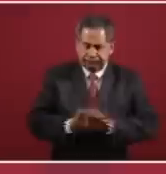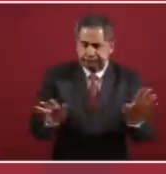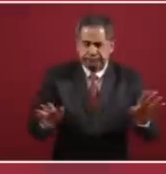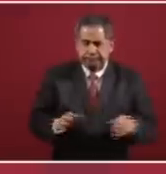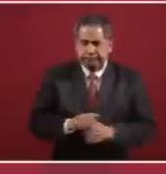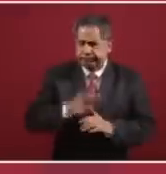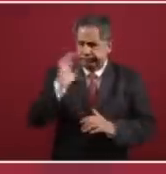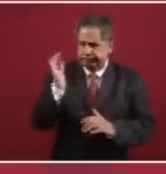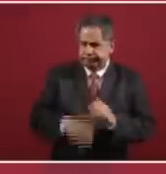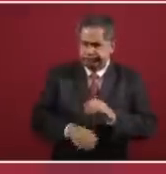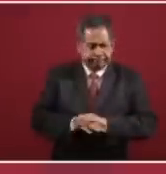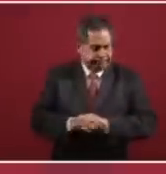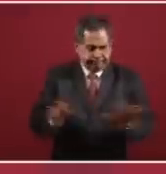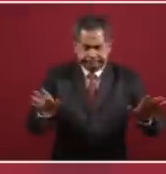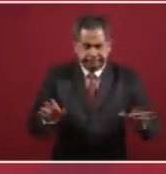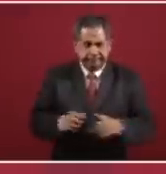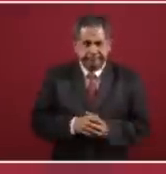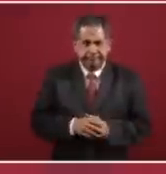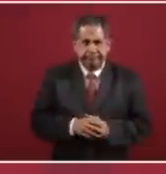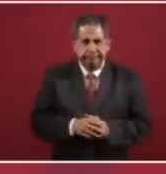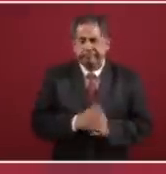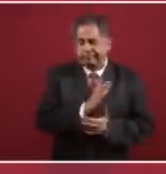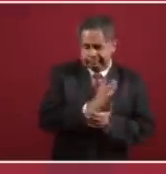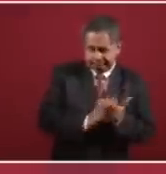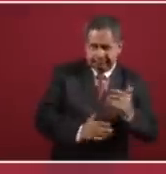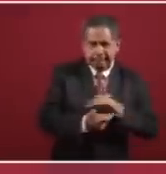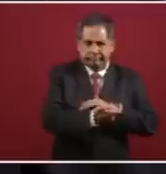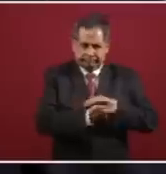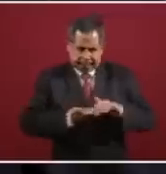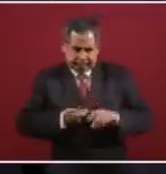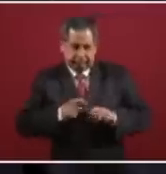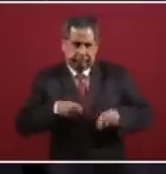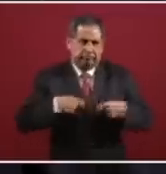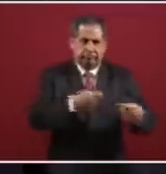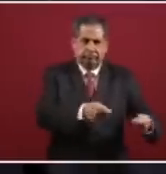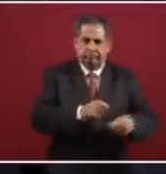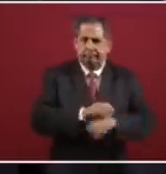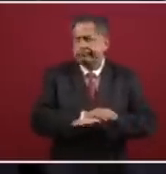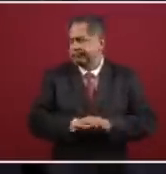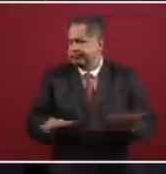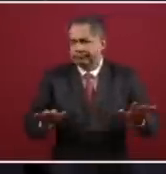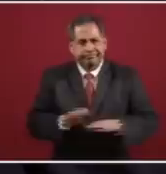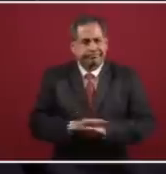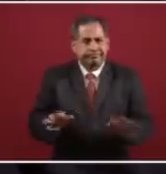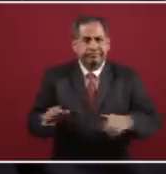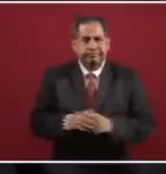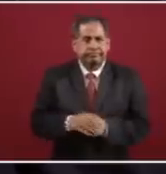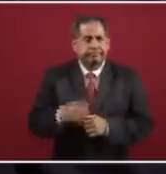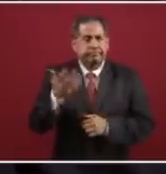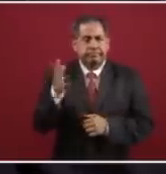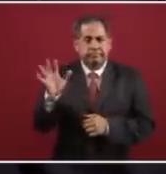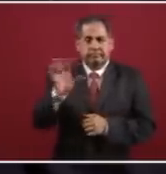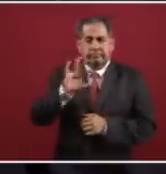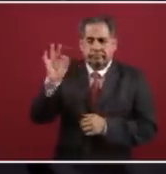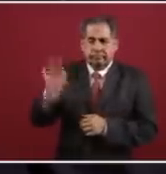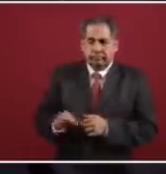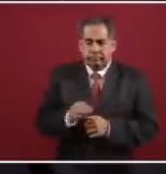ya se acabó lo del moche, lo de el 10%,